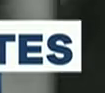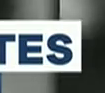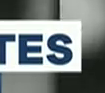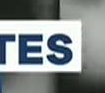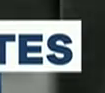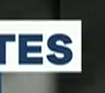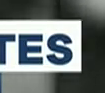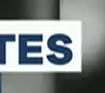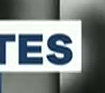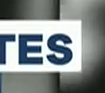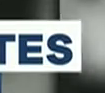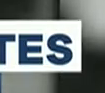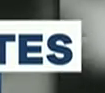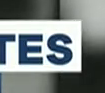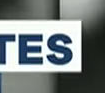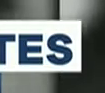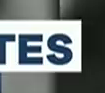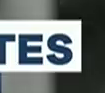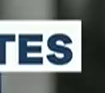pública.